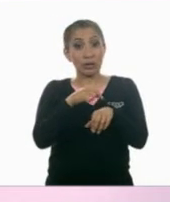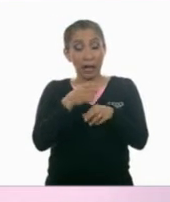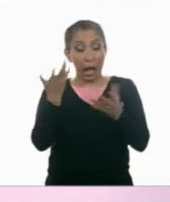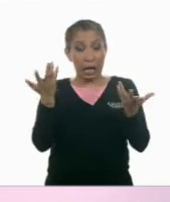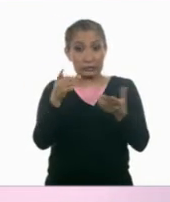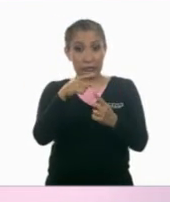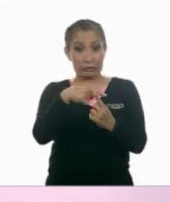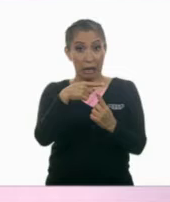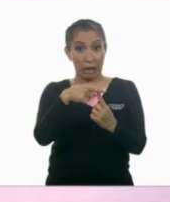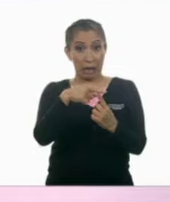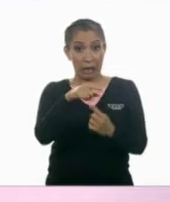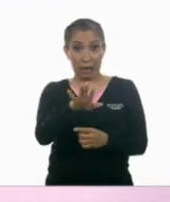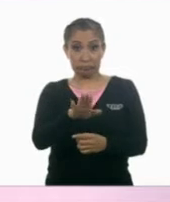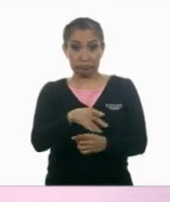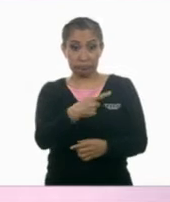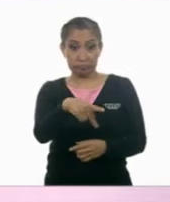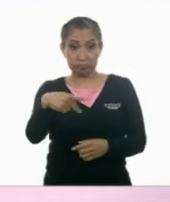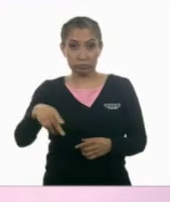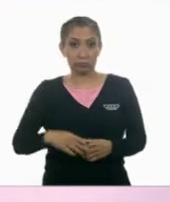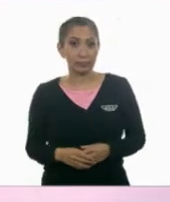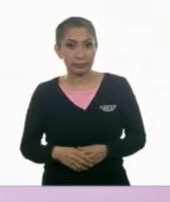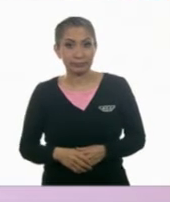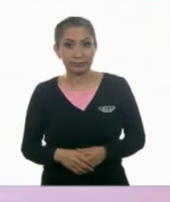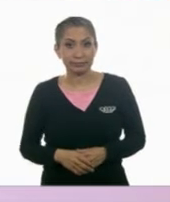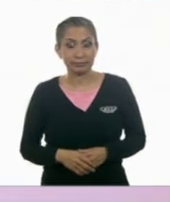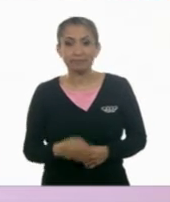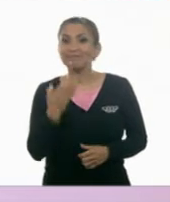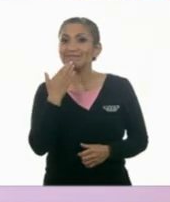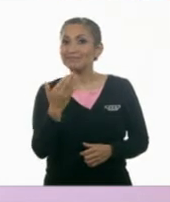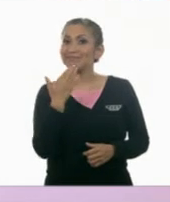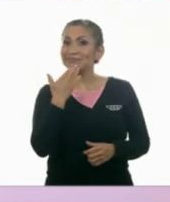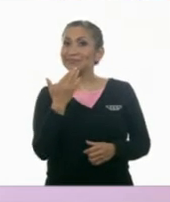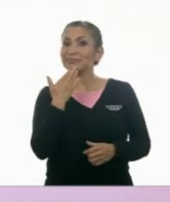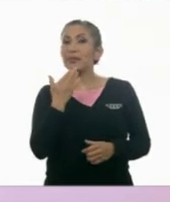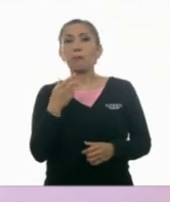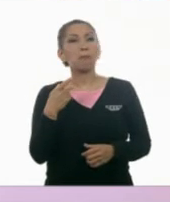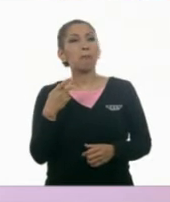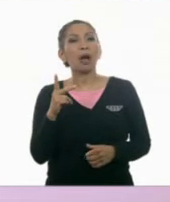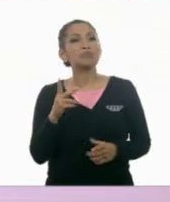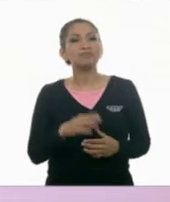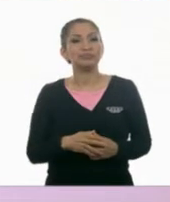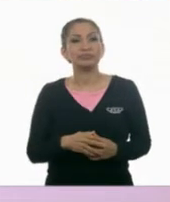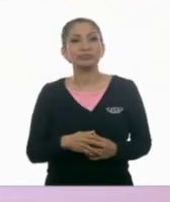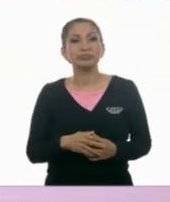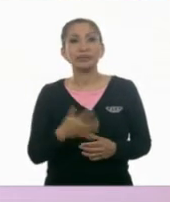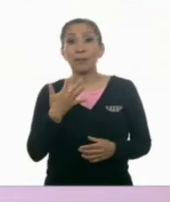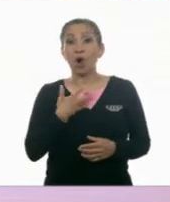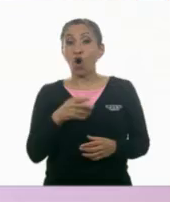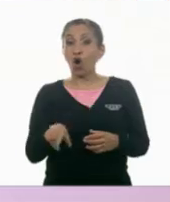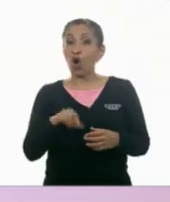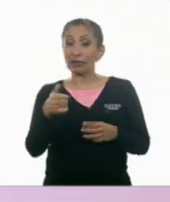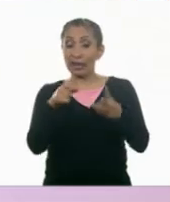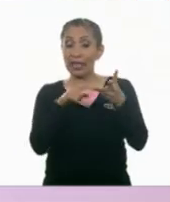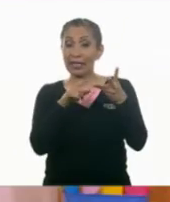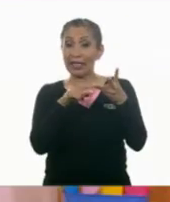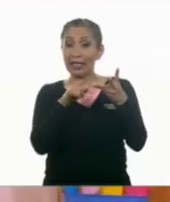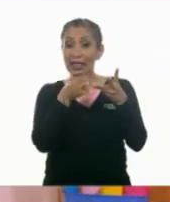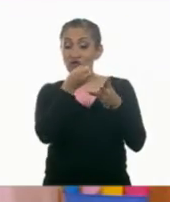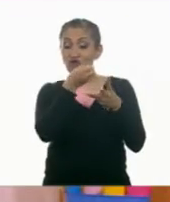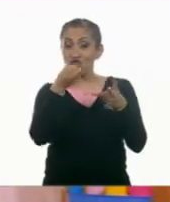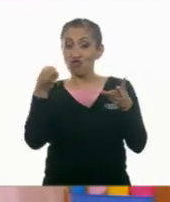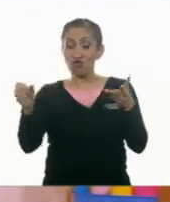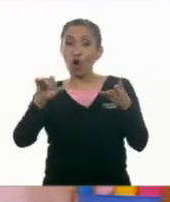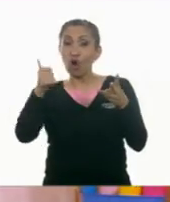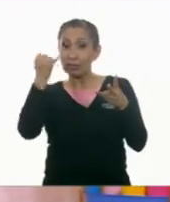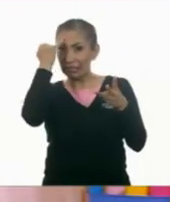están haciendo una tarea. Muy bien, pero bueno, tenemos otra frase más